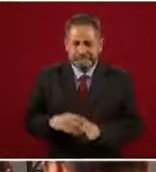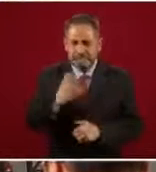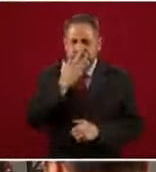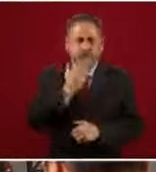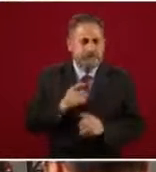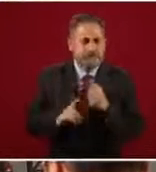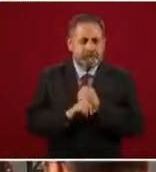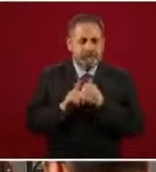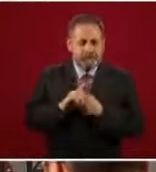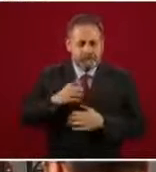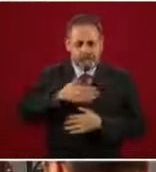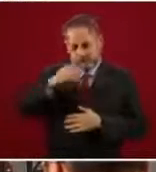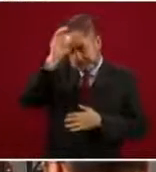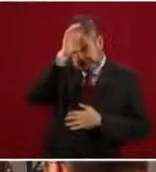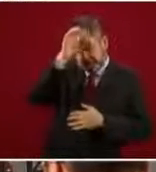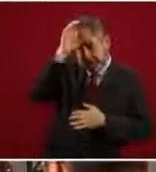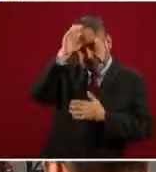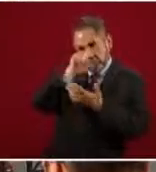de conciencia.